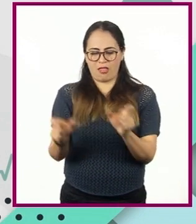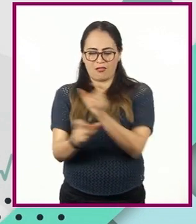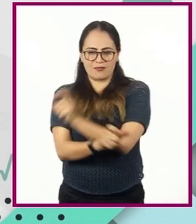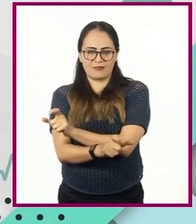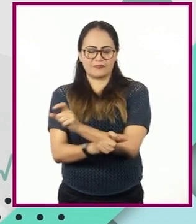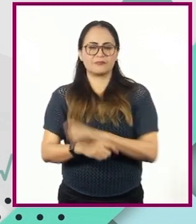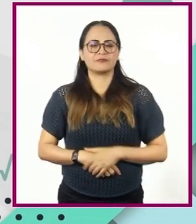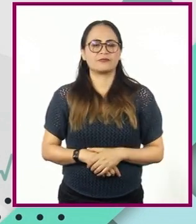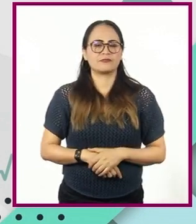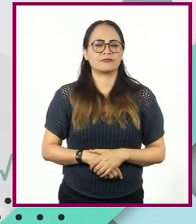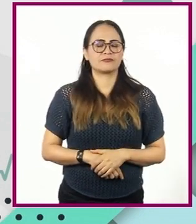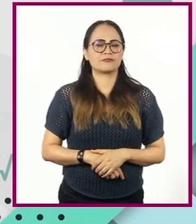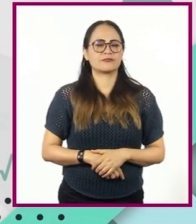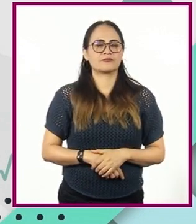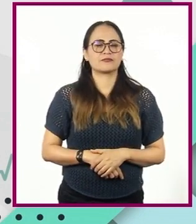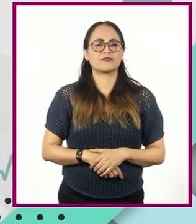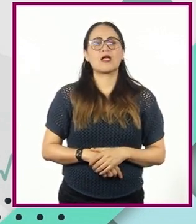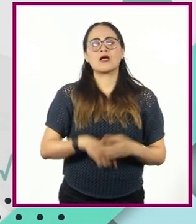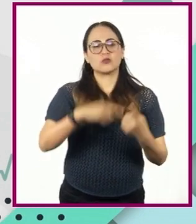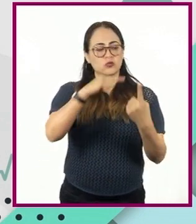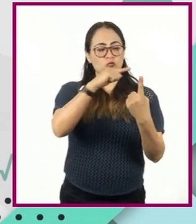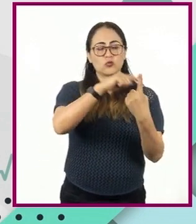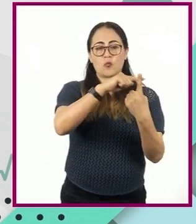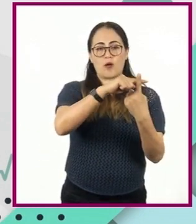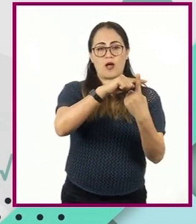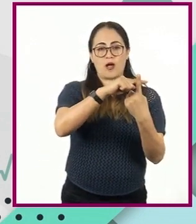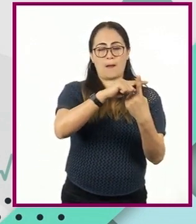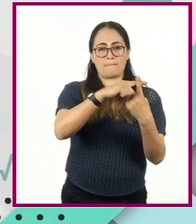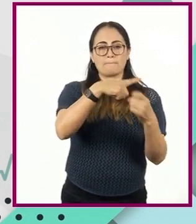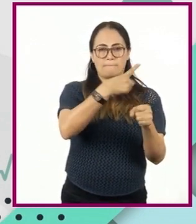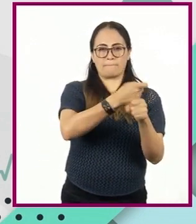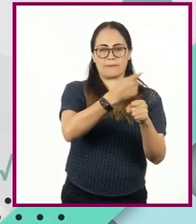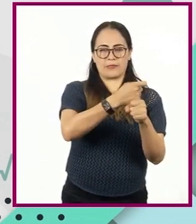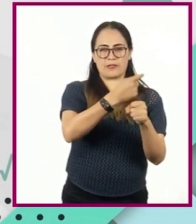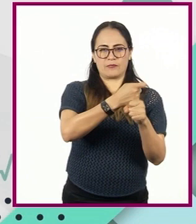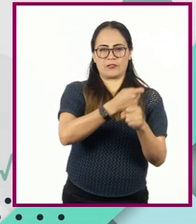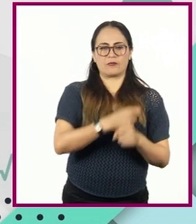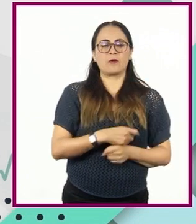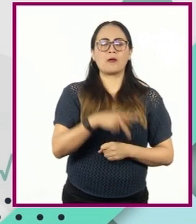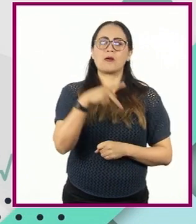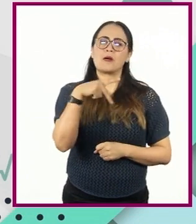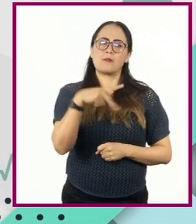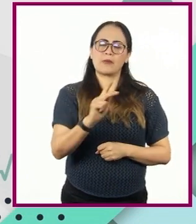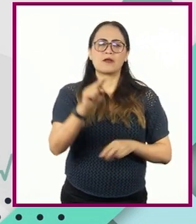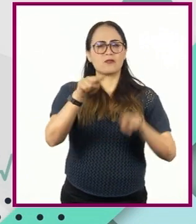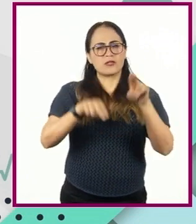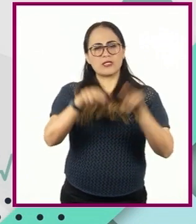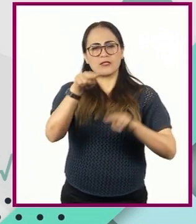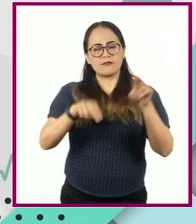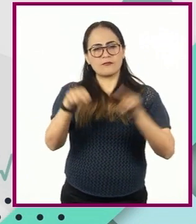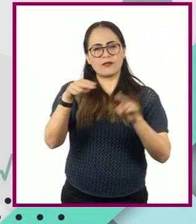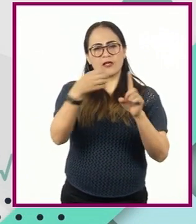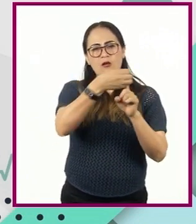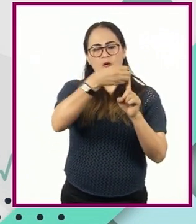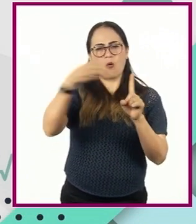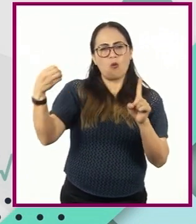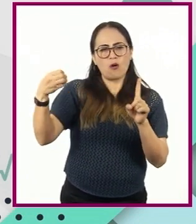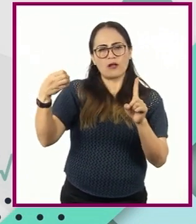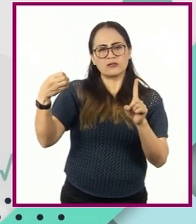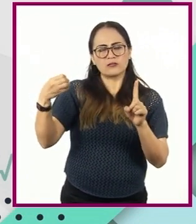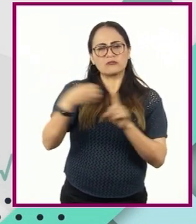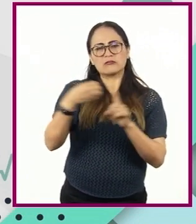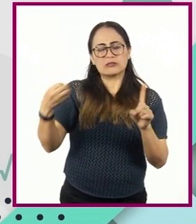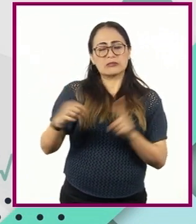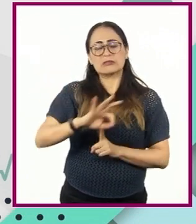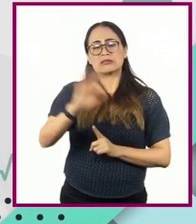primera expresión se inicia con una suma, el no aplicar adecuadamente la jerarquía de las operaciones nos puede llevar a